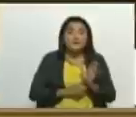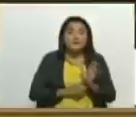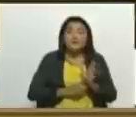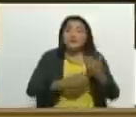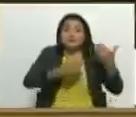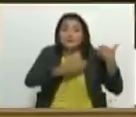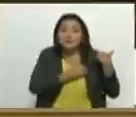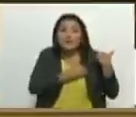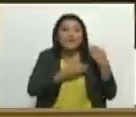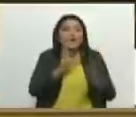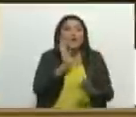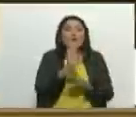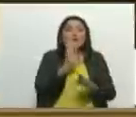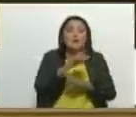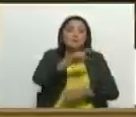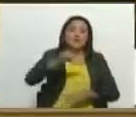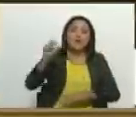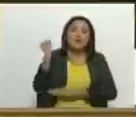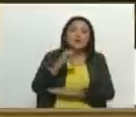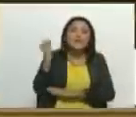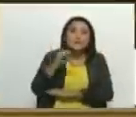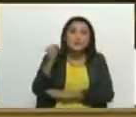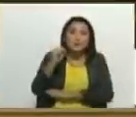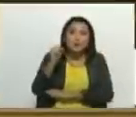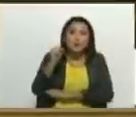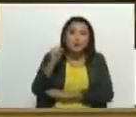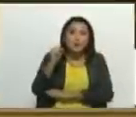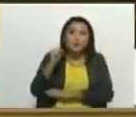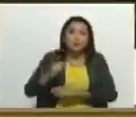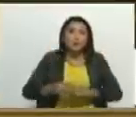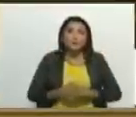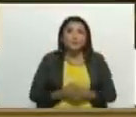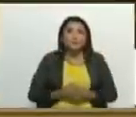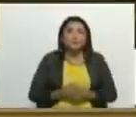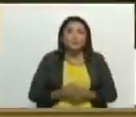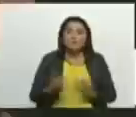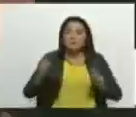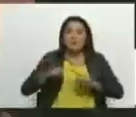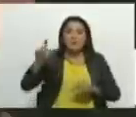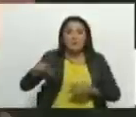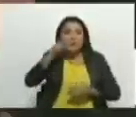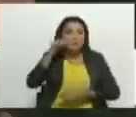en la defensa de las personas con trastorno del espectro autista, y él hace exactamente lo contrario.